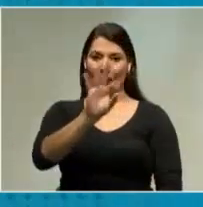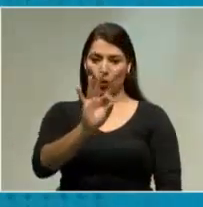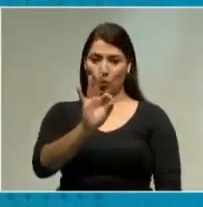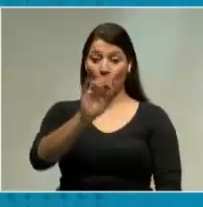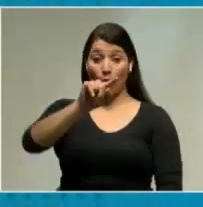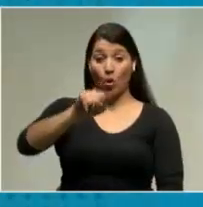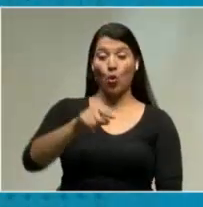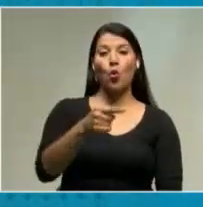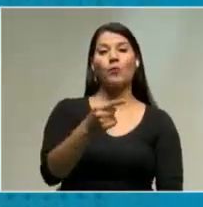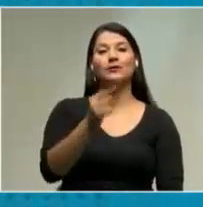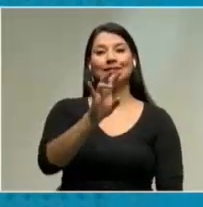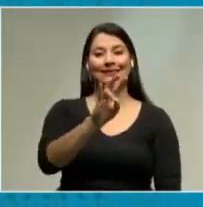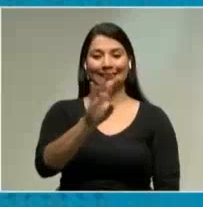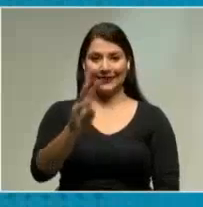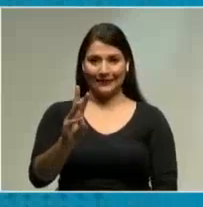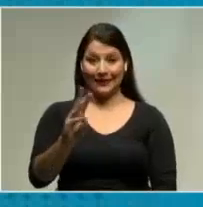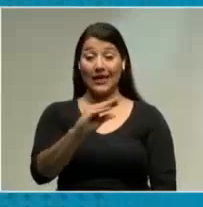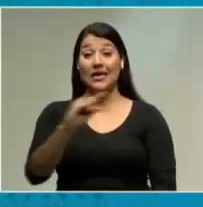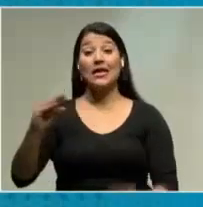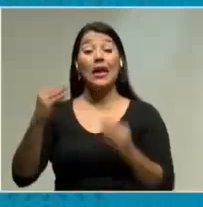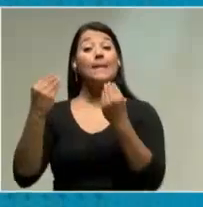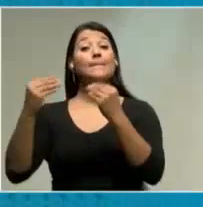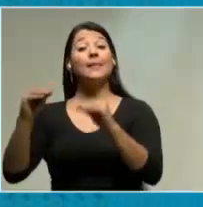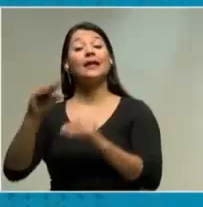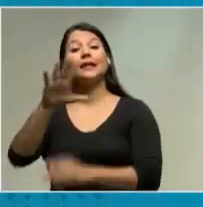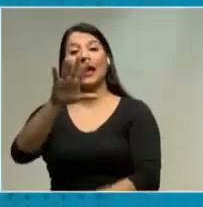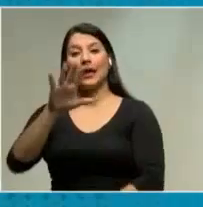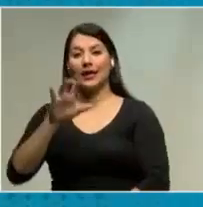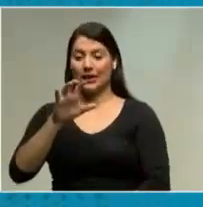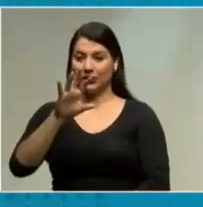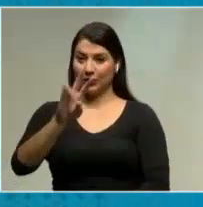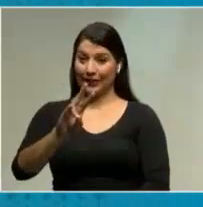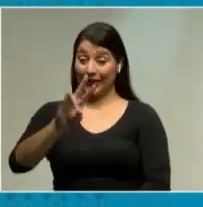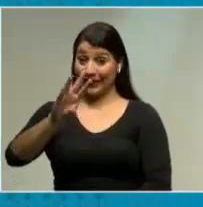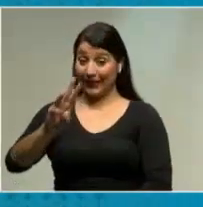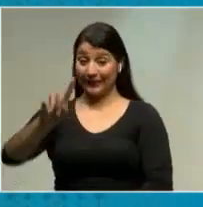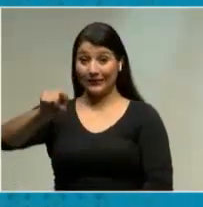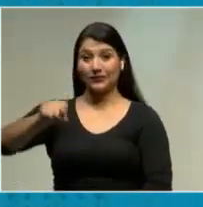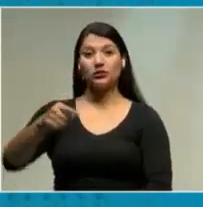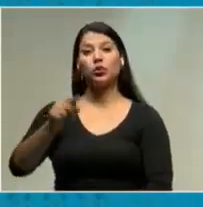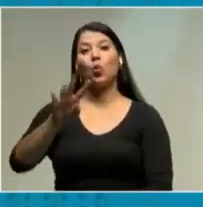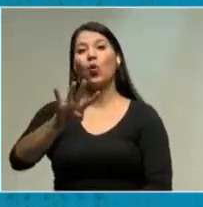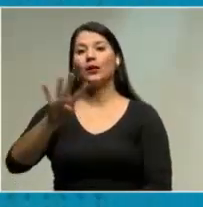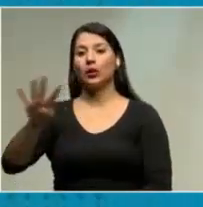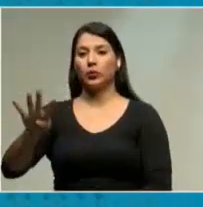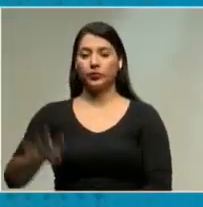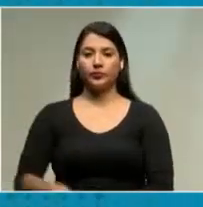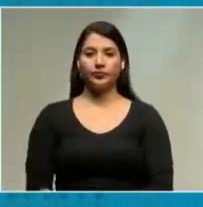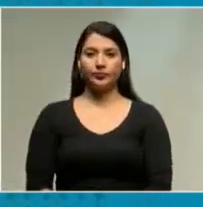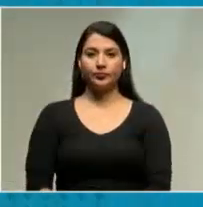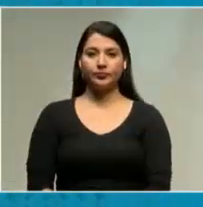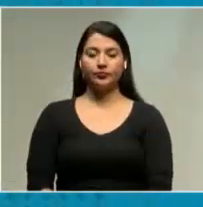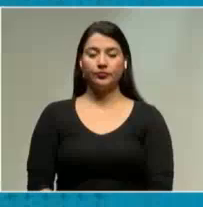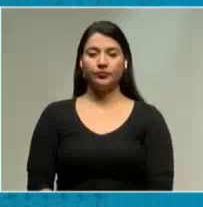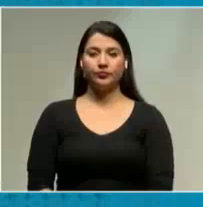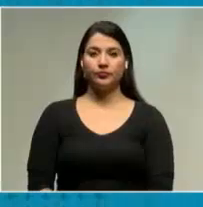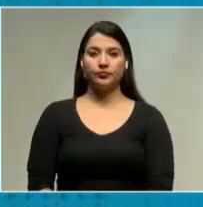colones con 76 céntimos y la venta 576 colones con 44 céntimos.